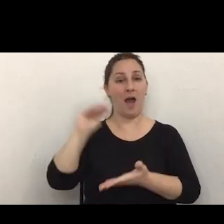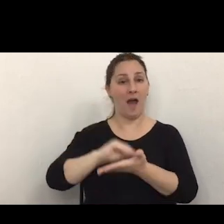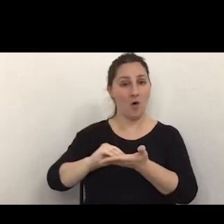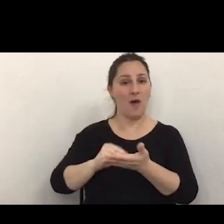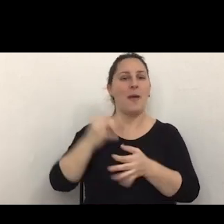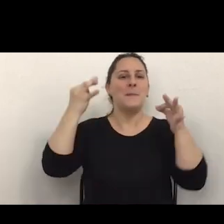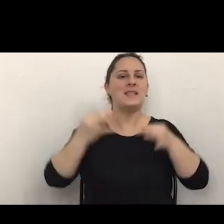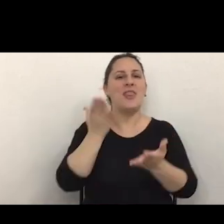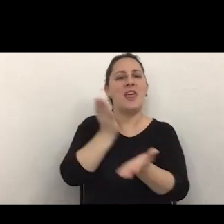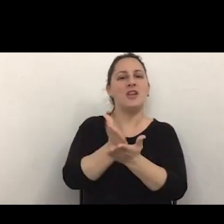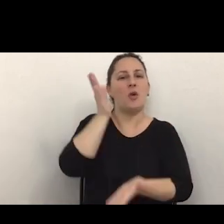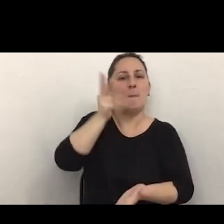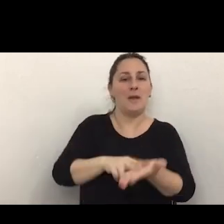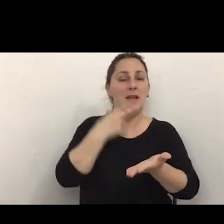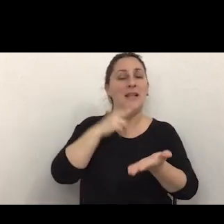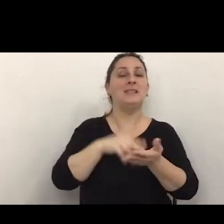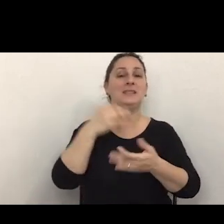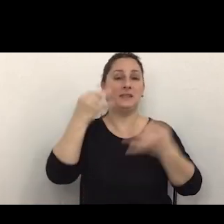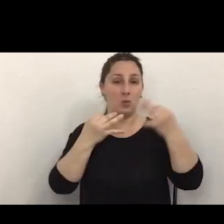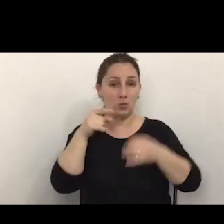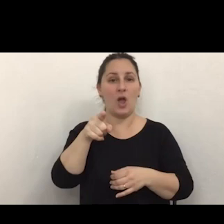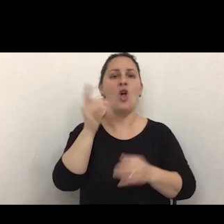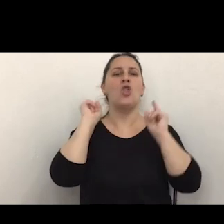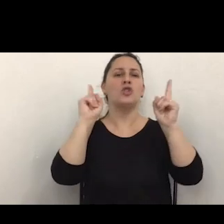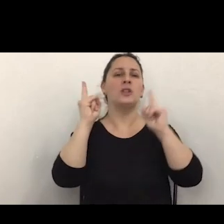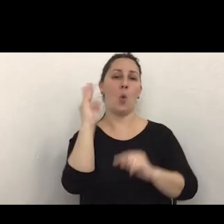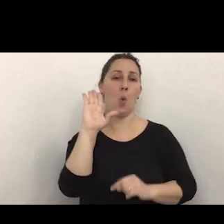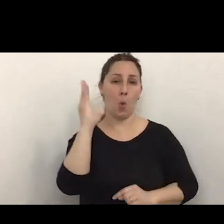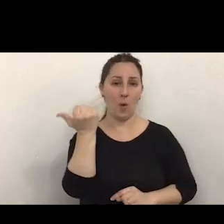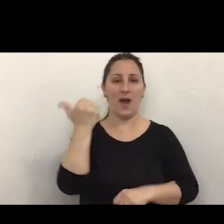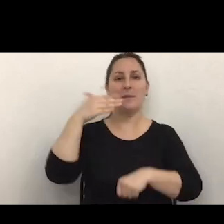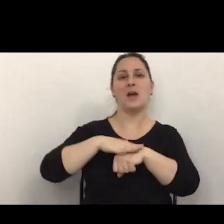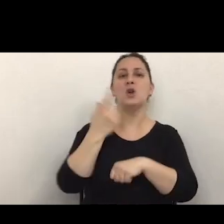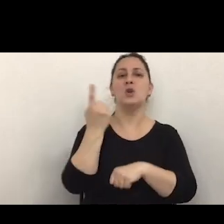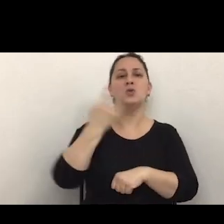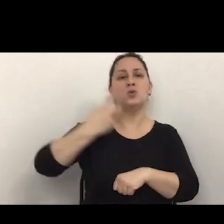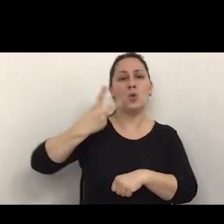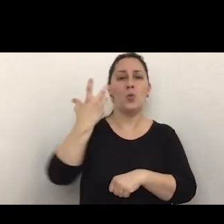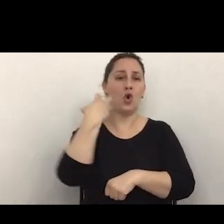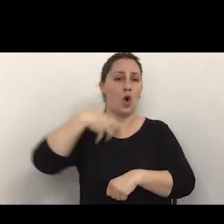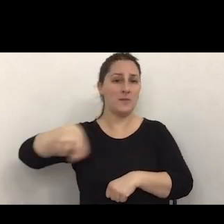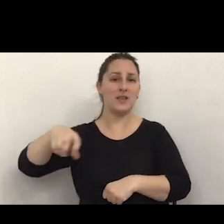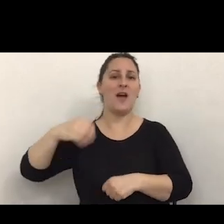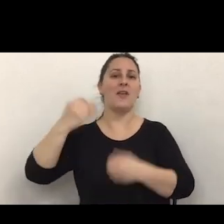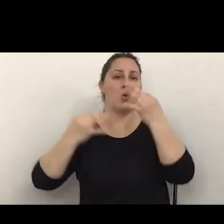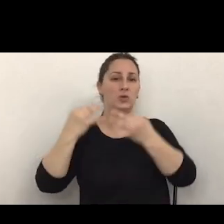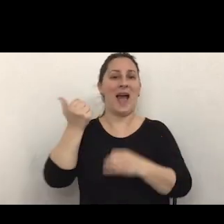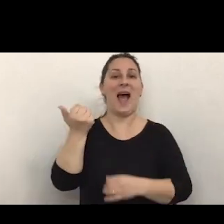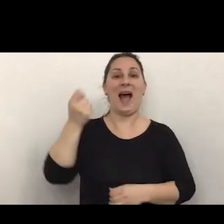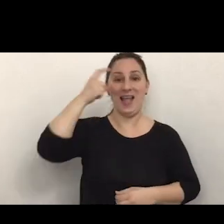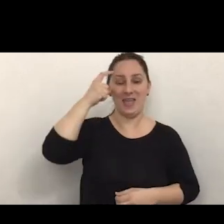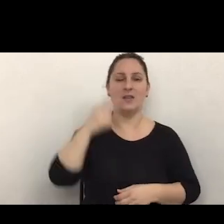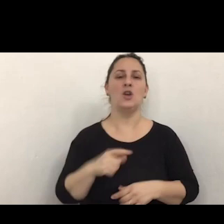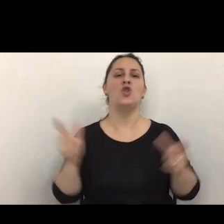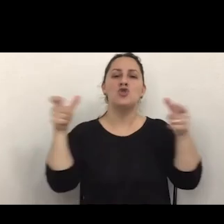en Derecho Penal Tributario y Penal Tributario, docente de la UBA, a cargo de la Subcomisión de Jurisprudencia de la AEF,